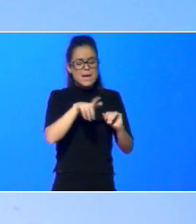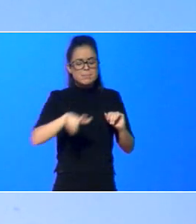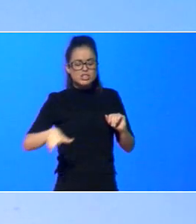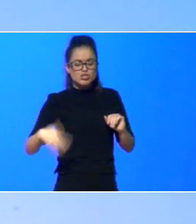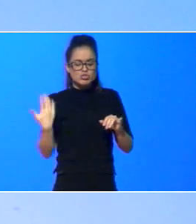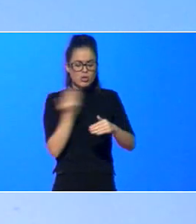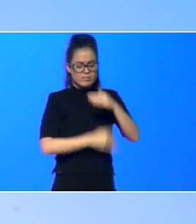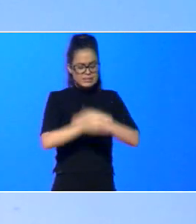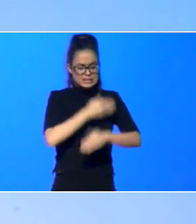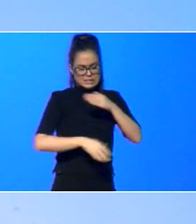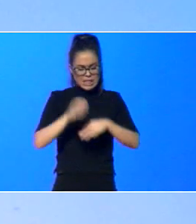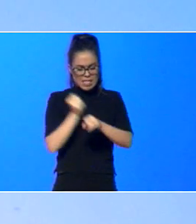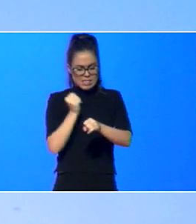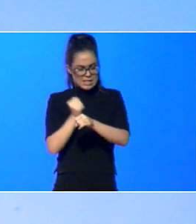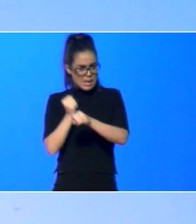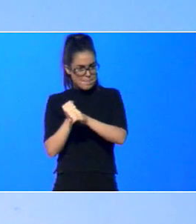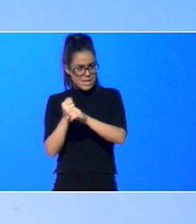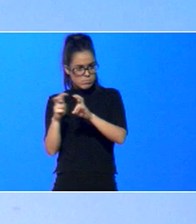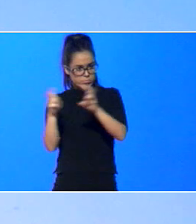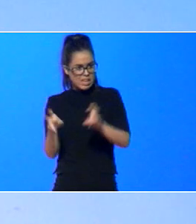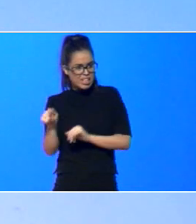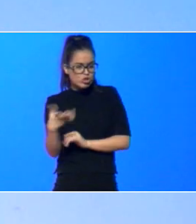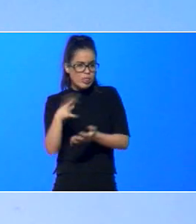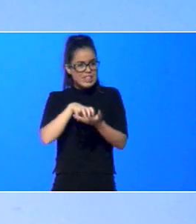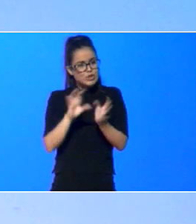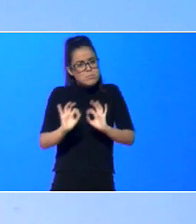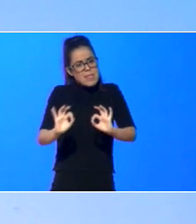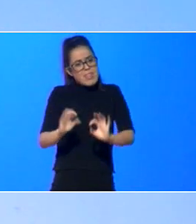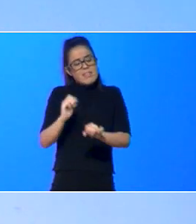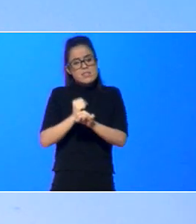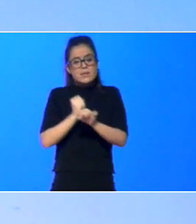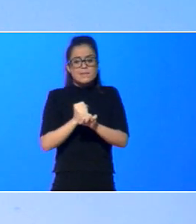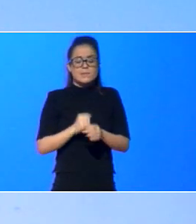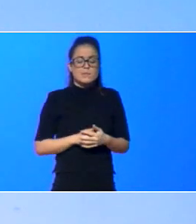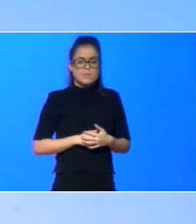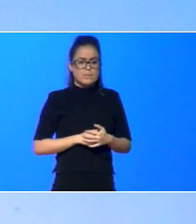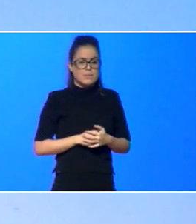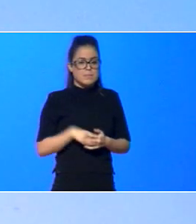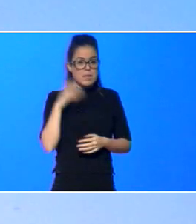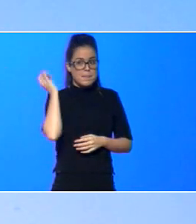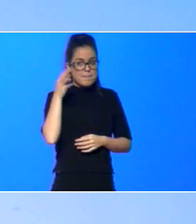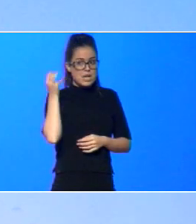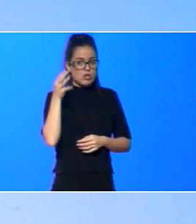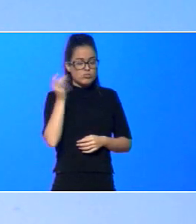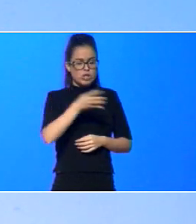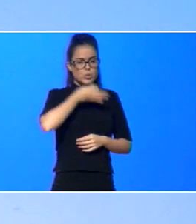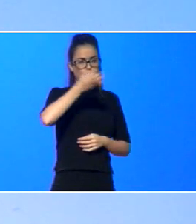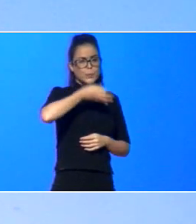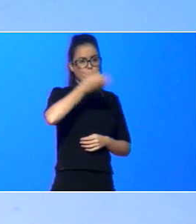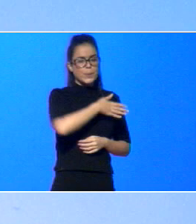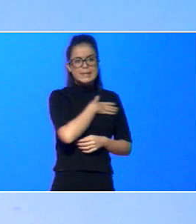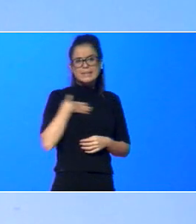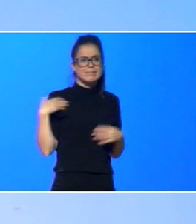le llamamos centros especiales de empleo especiales el discurso el discurso de la convención es un discurso que lo que pretende